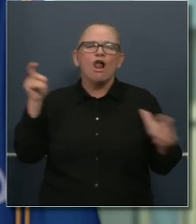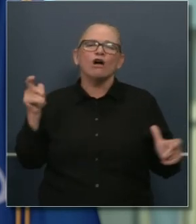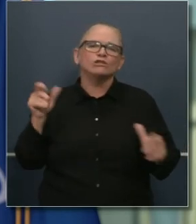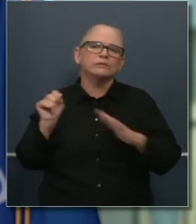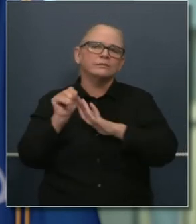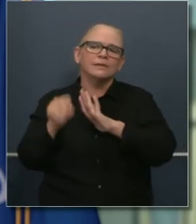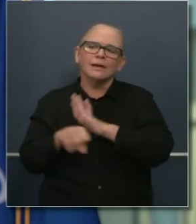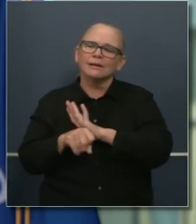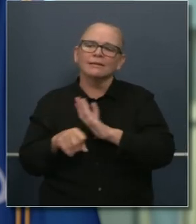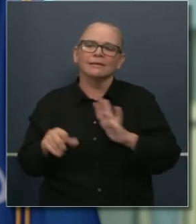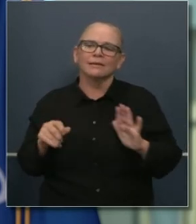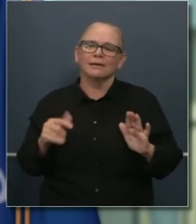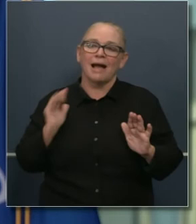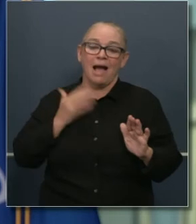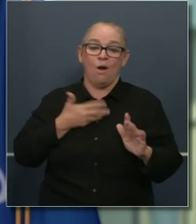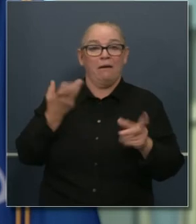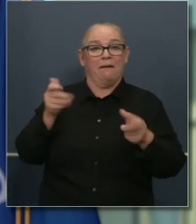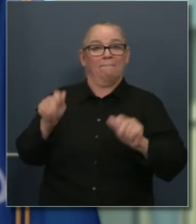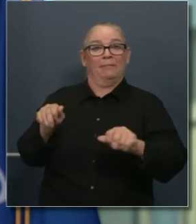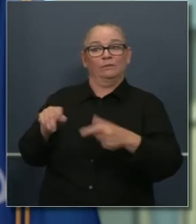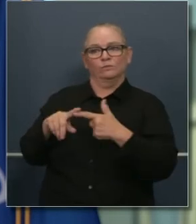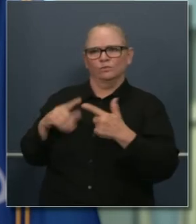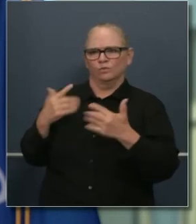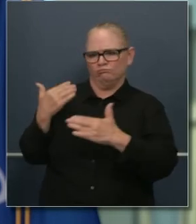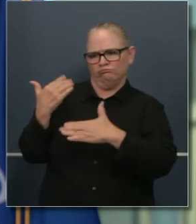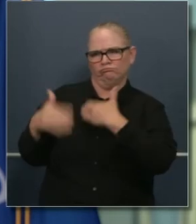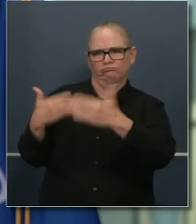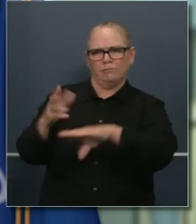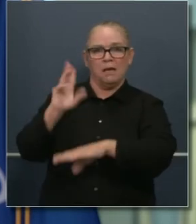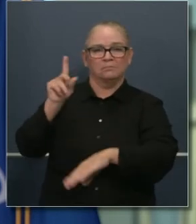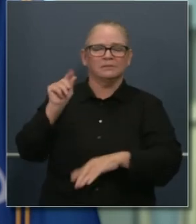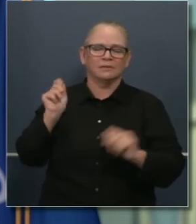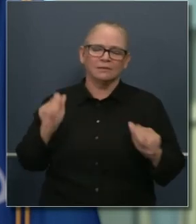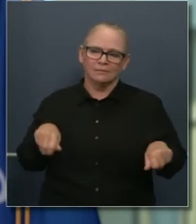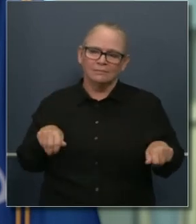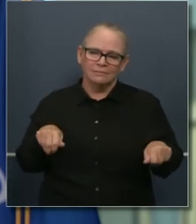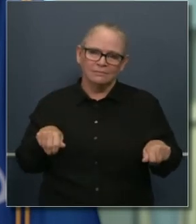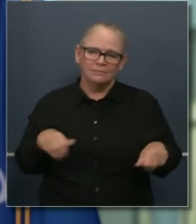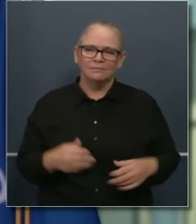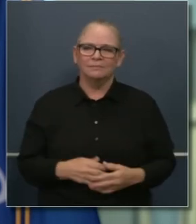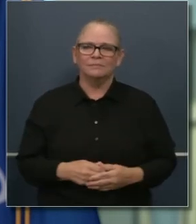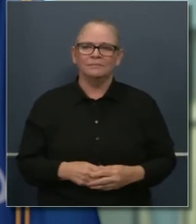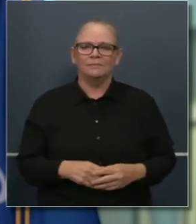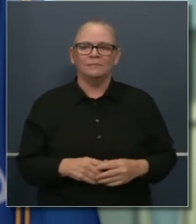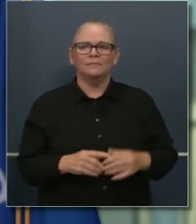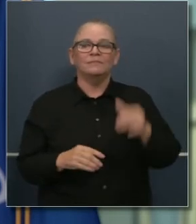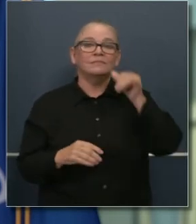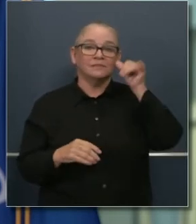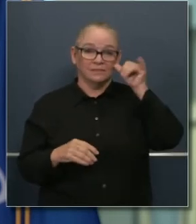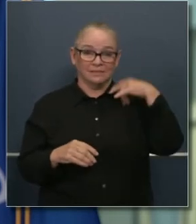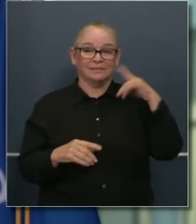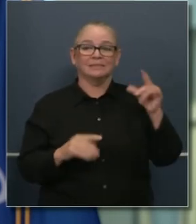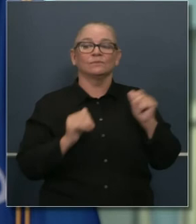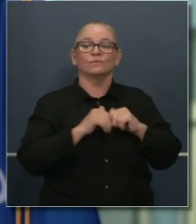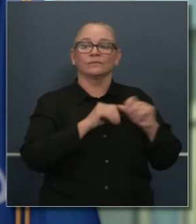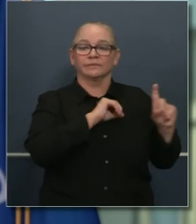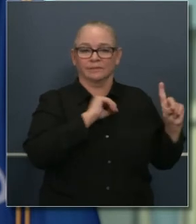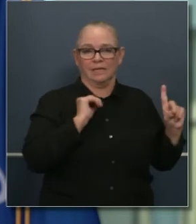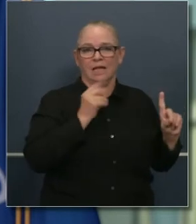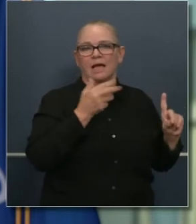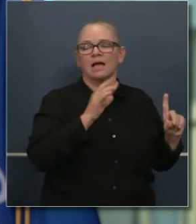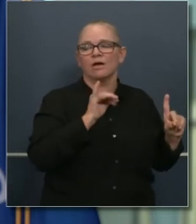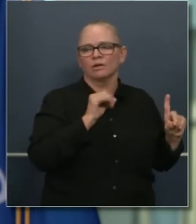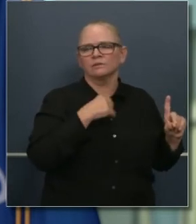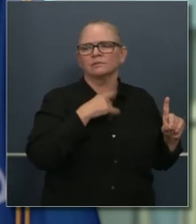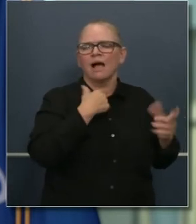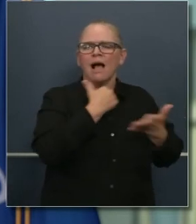que da mucho más de su tamaño y como dijo la senadora harris yo estoy promocionando la la